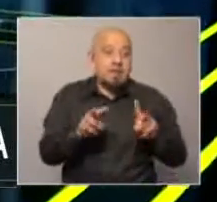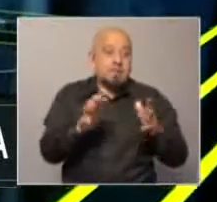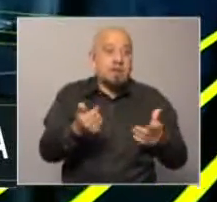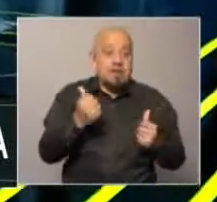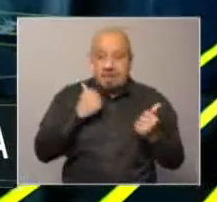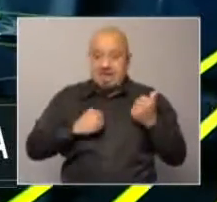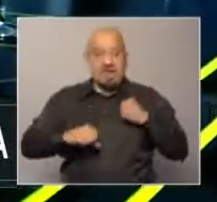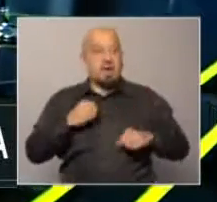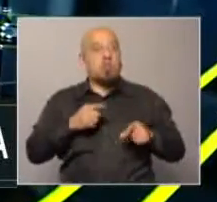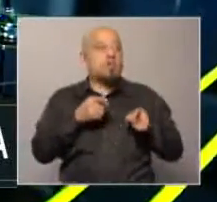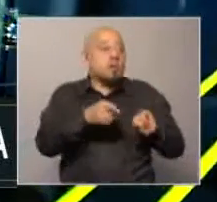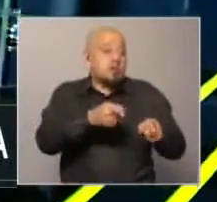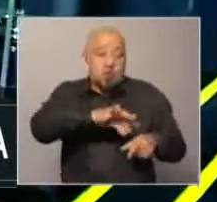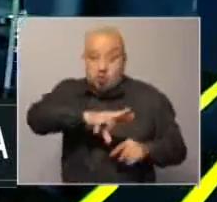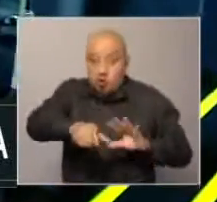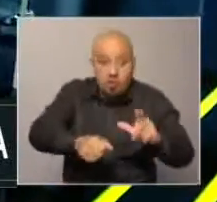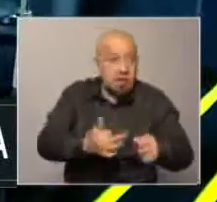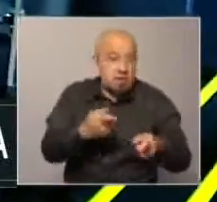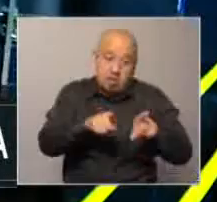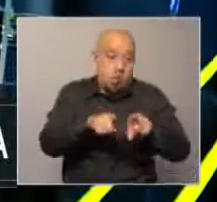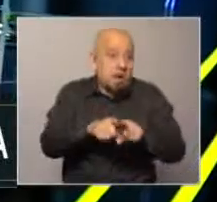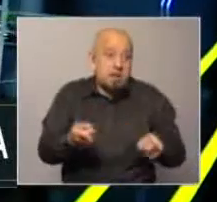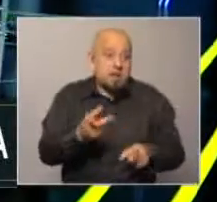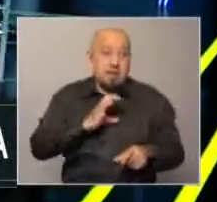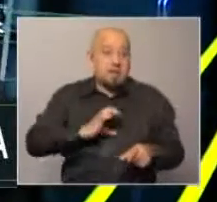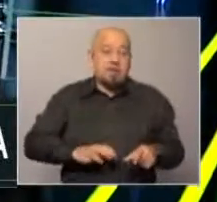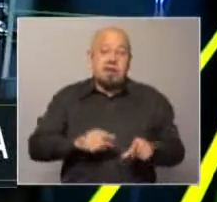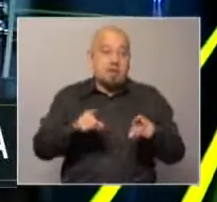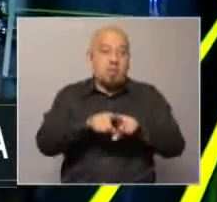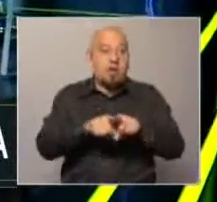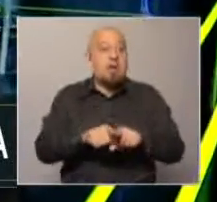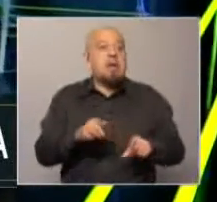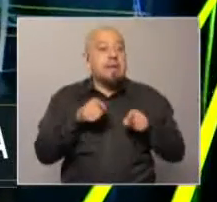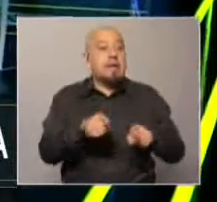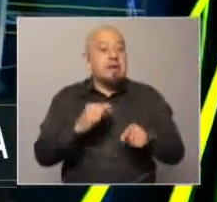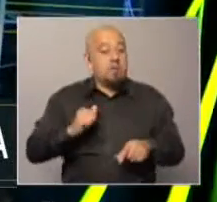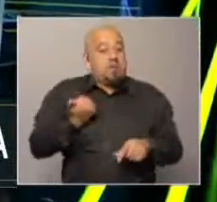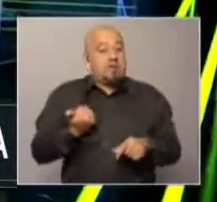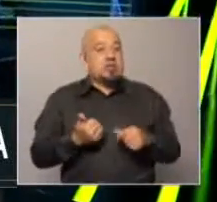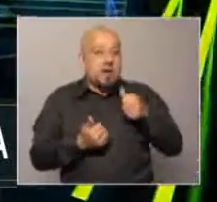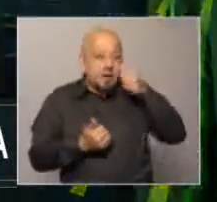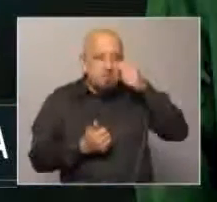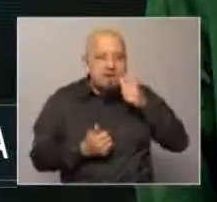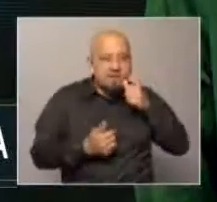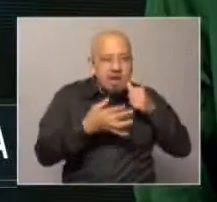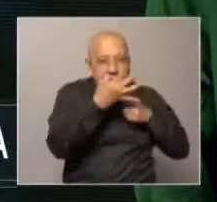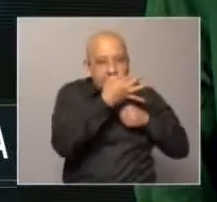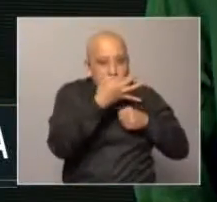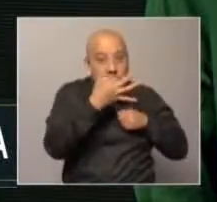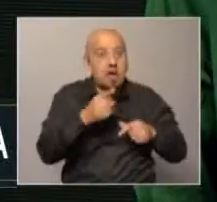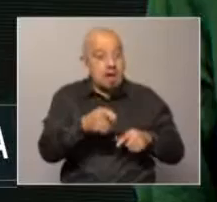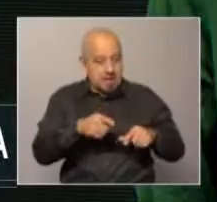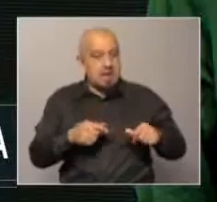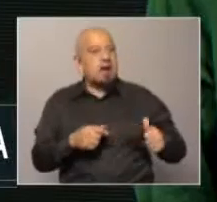ellos producen o los homicidios, y son captados también por las redes delictivas, ¿no? El microtráfico, sí, el narcomenudeo, o